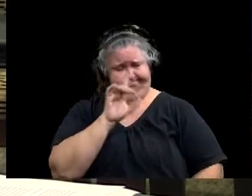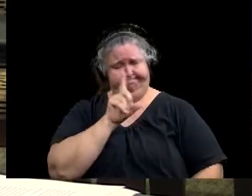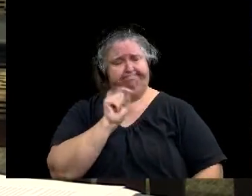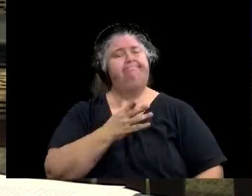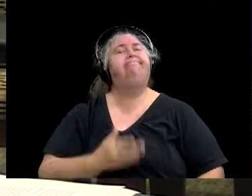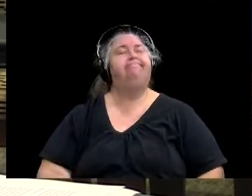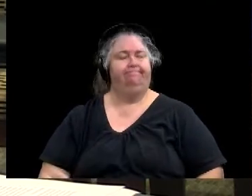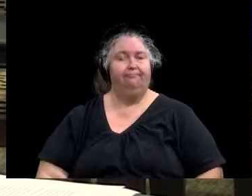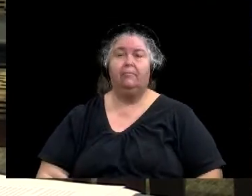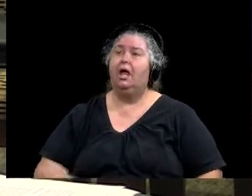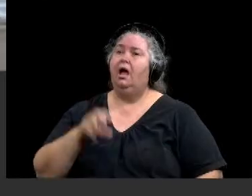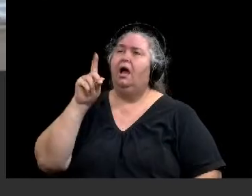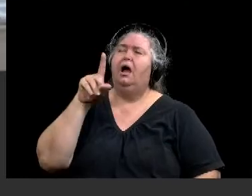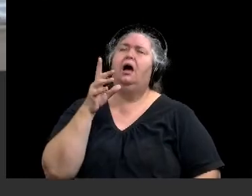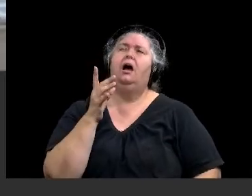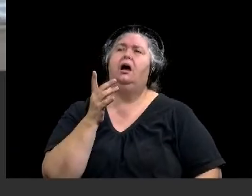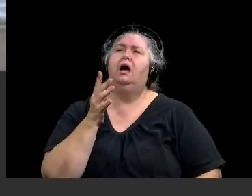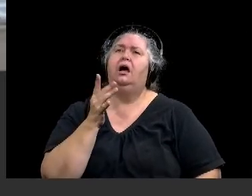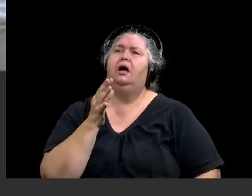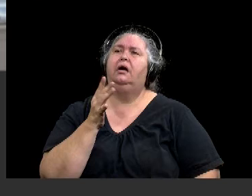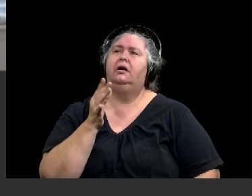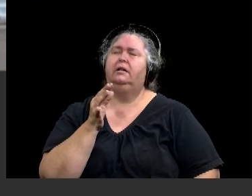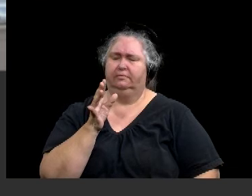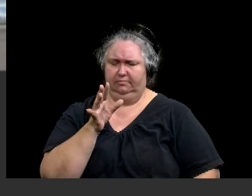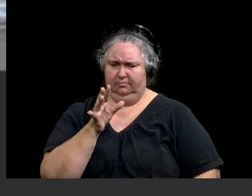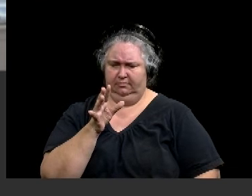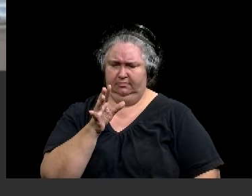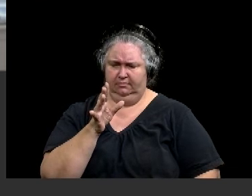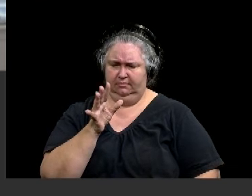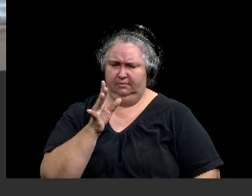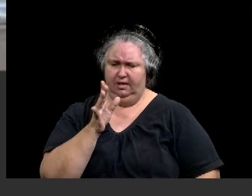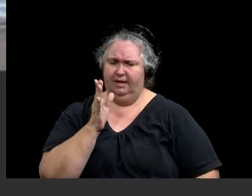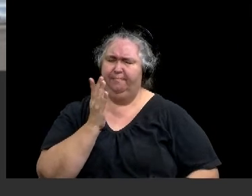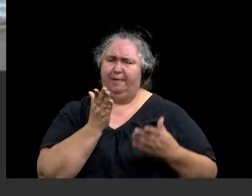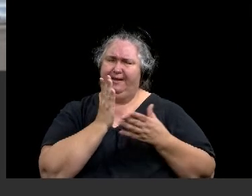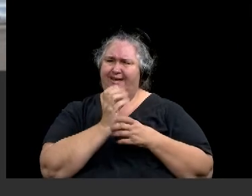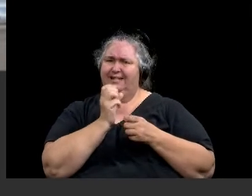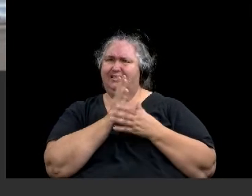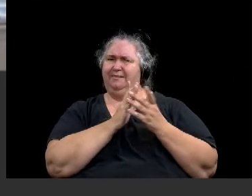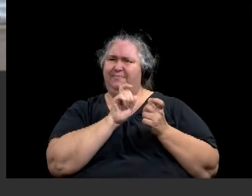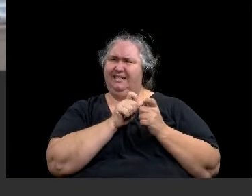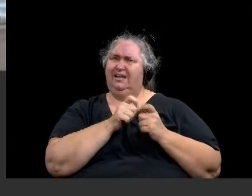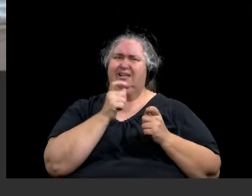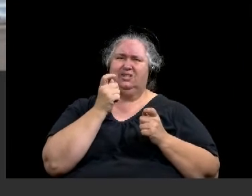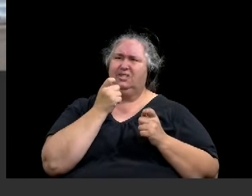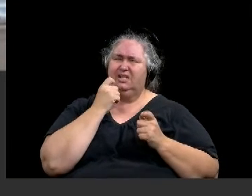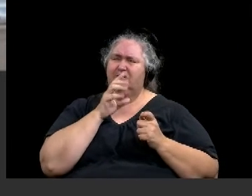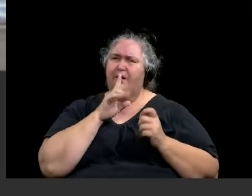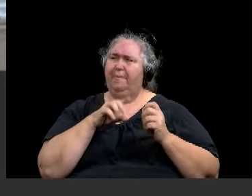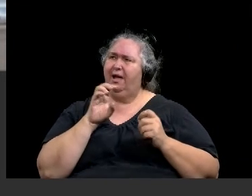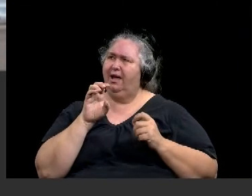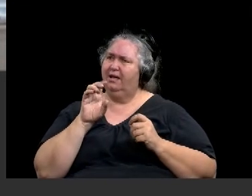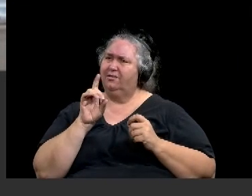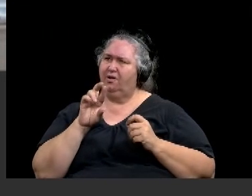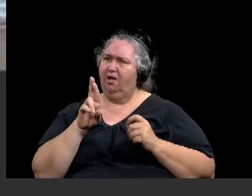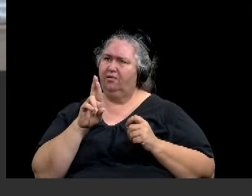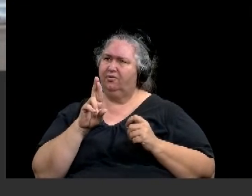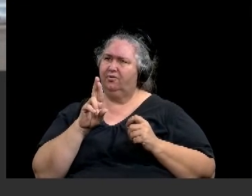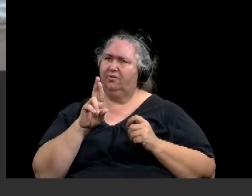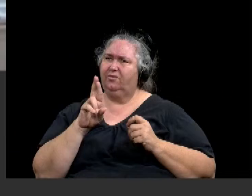el canal días perdón y quiero que a ver si nos puede decir este